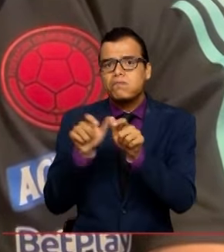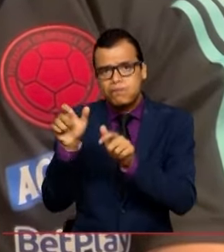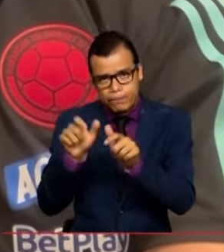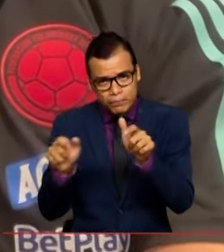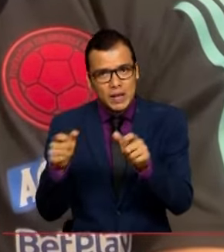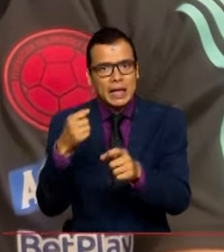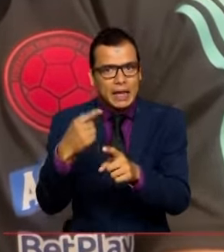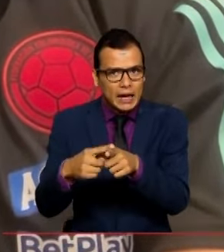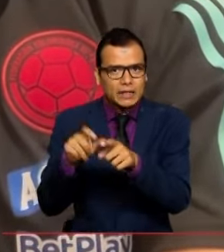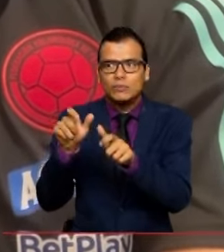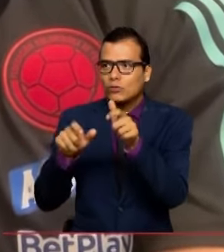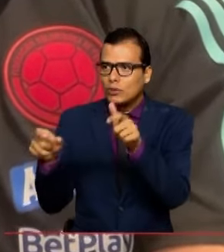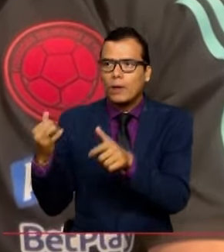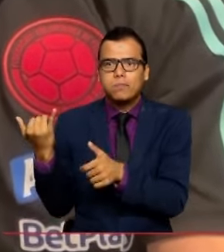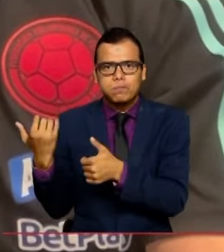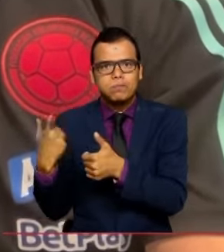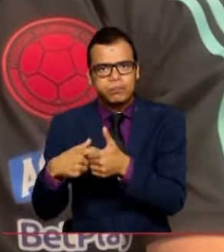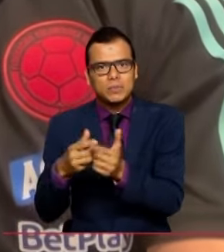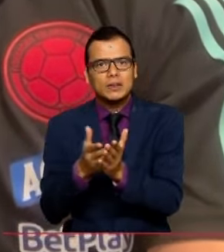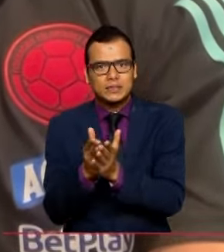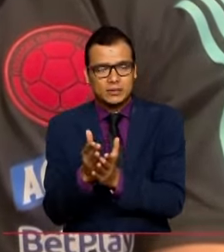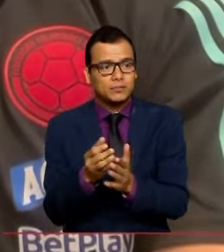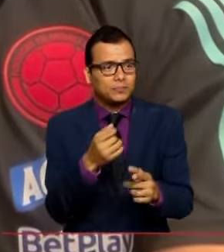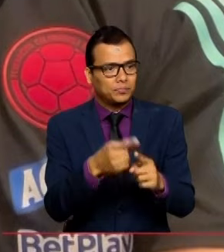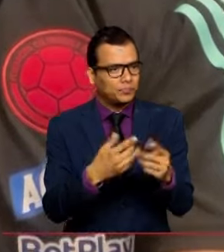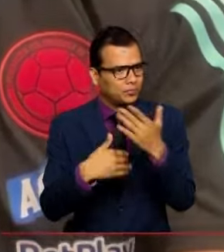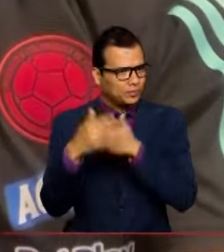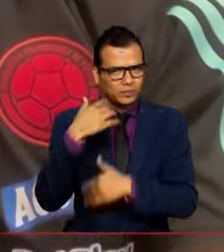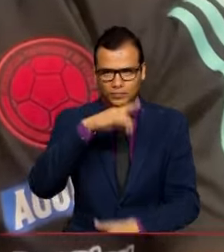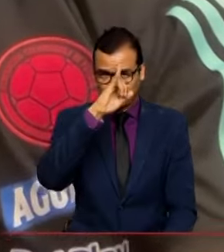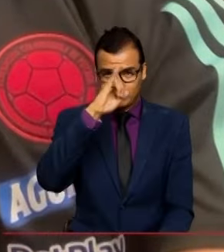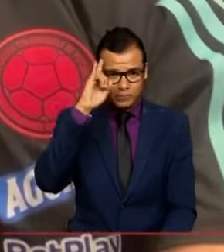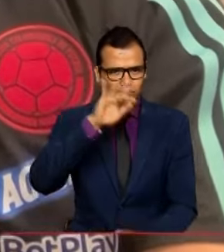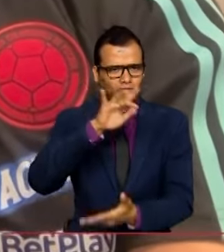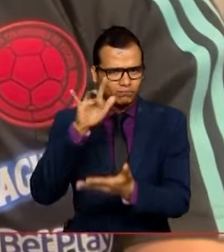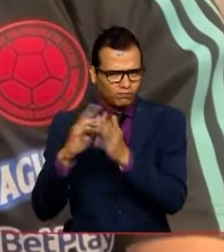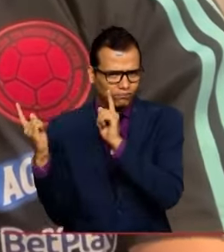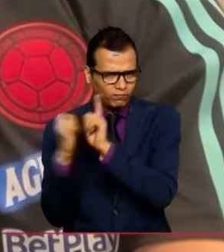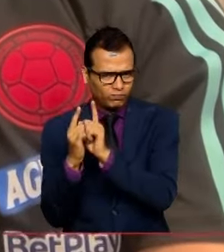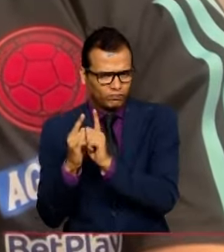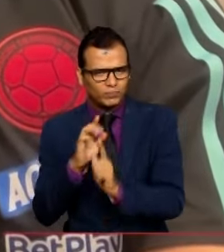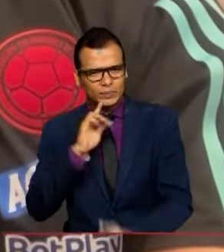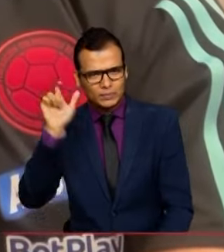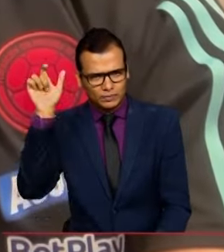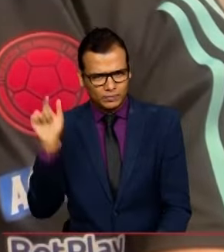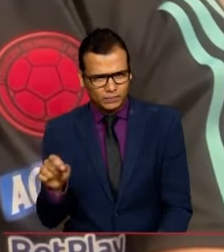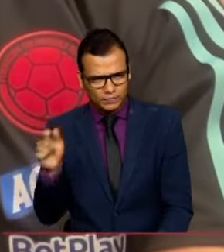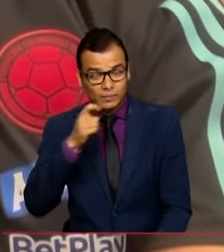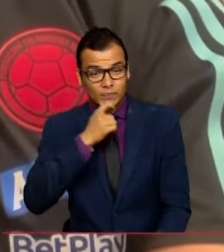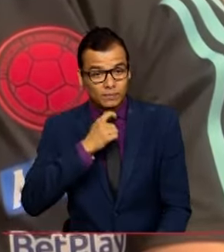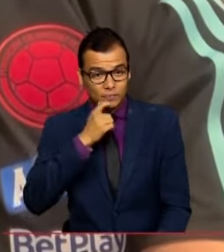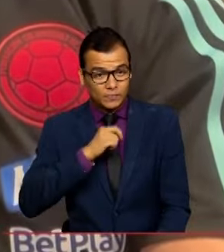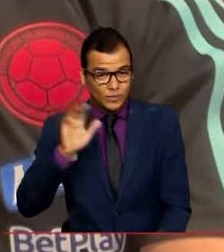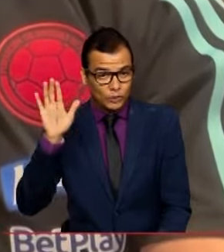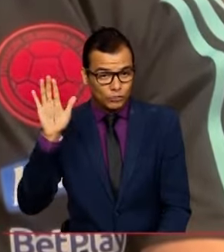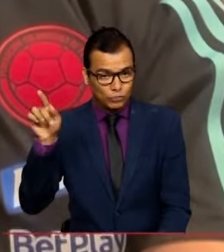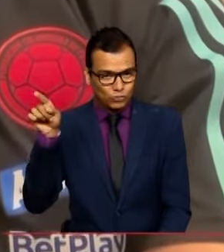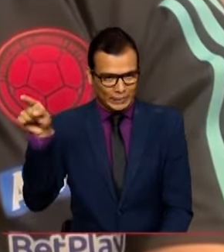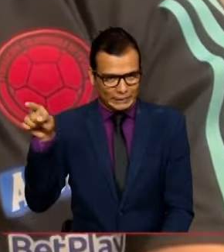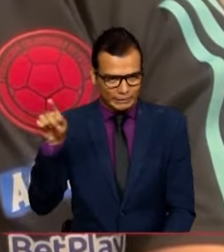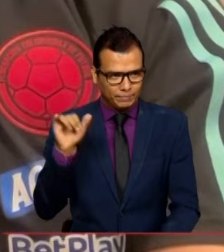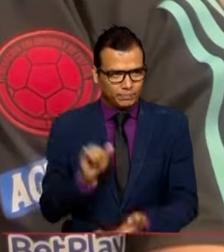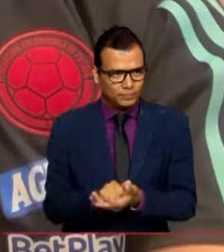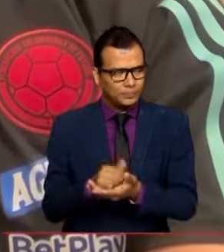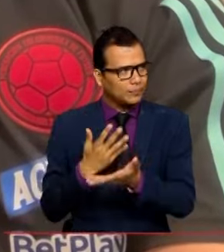que están en la actividad. Estuvimos en Madrid hace algunos días y dialogamos de manera personalizada con el Tiger, con Radamel Falcao